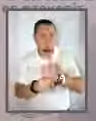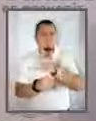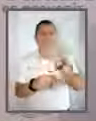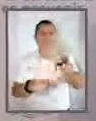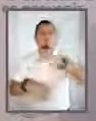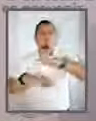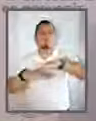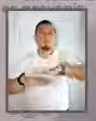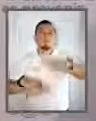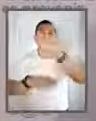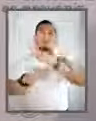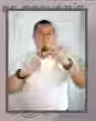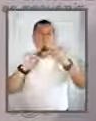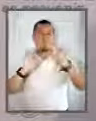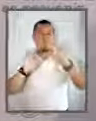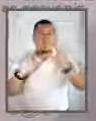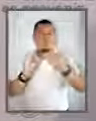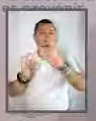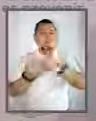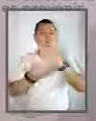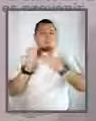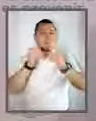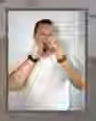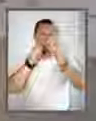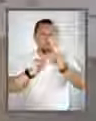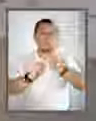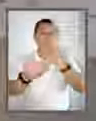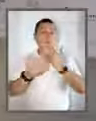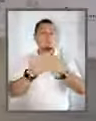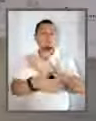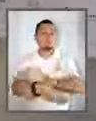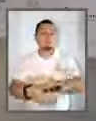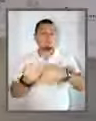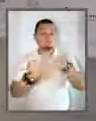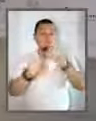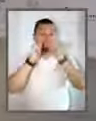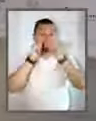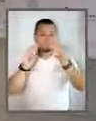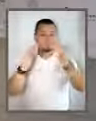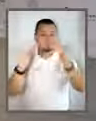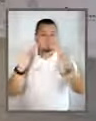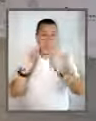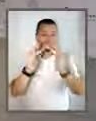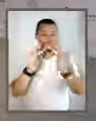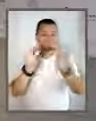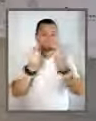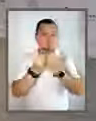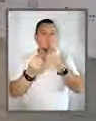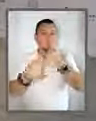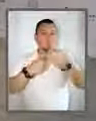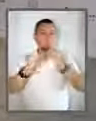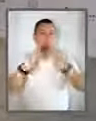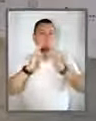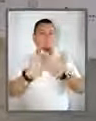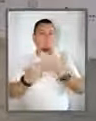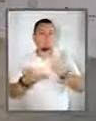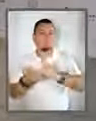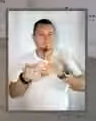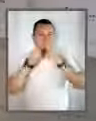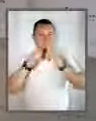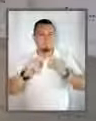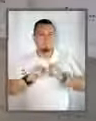del conocimiento de los medios. Pues muchas gracias a todos y a todas. Muy buenas tardes por seguirnos en esta transmisión de Rueda de Prensa. Muchas gracias.